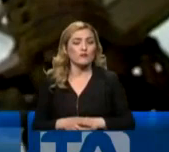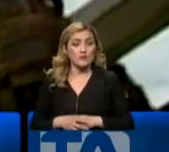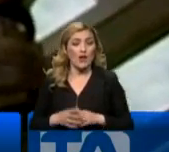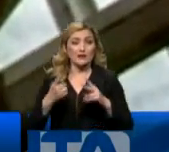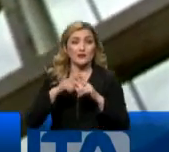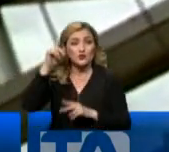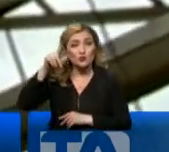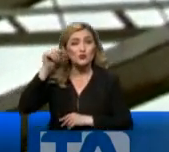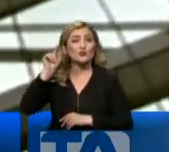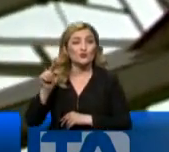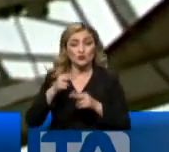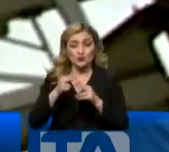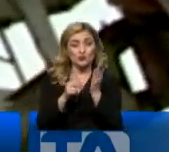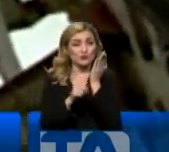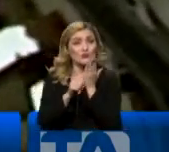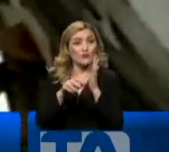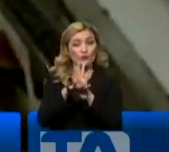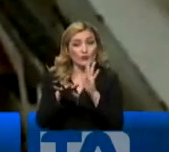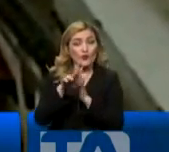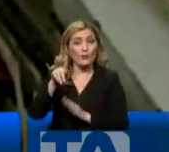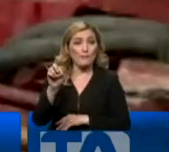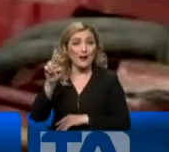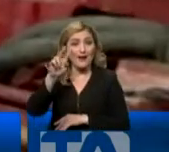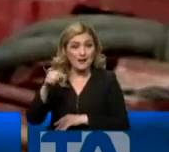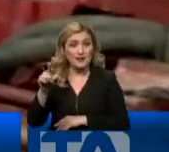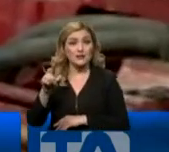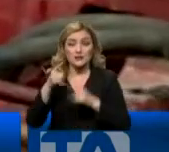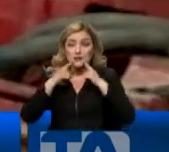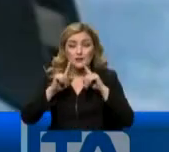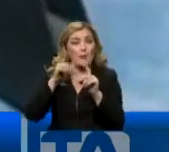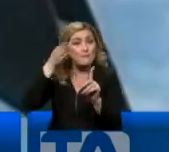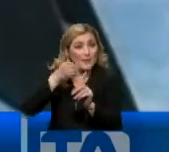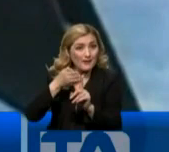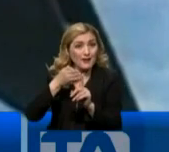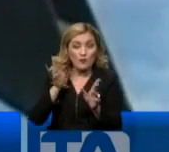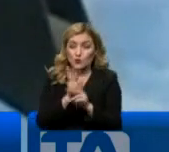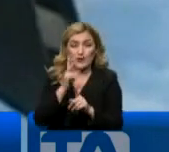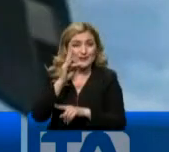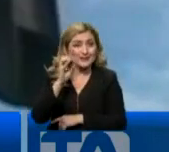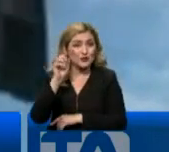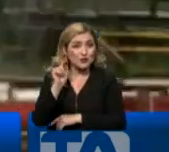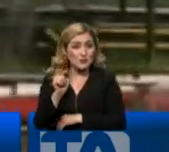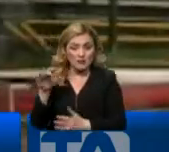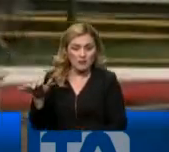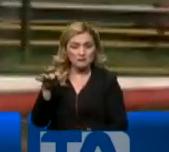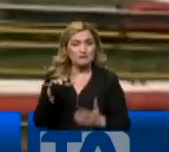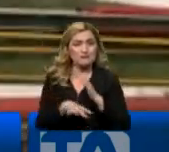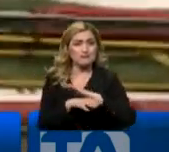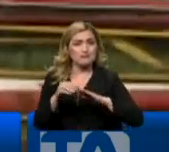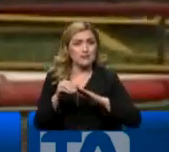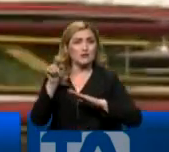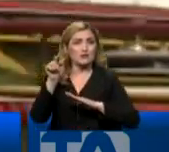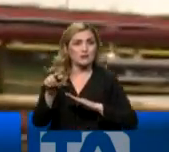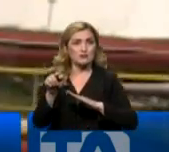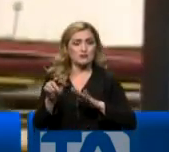cuando inició el gobierno y el exministro de Energía, Carlos Pérez, anunció que la meta era producir 700 mil barriles, al estar en la OPEP había